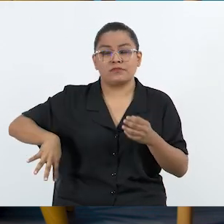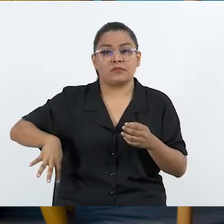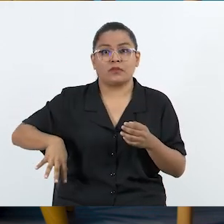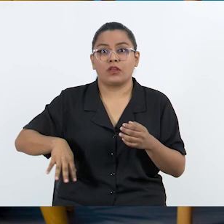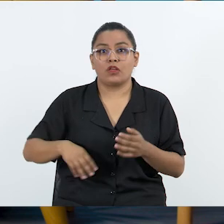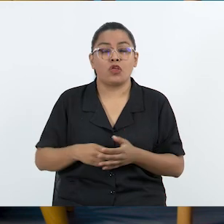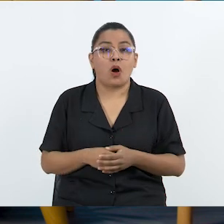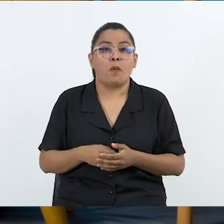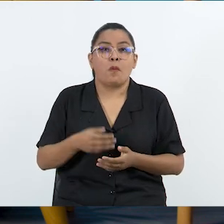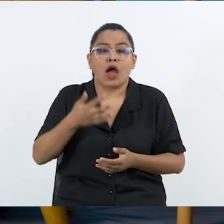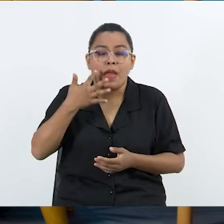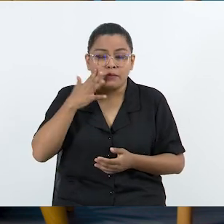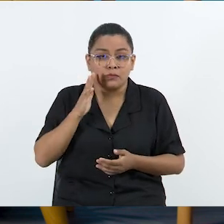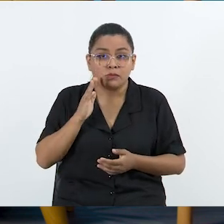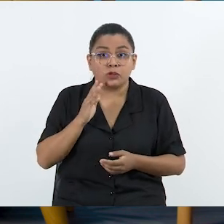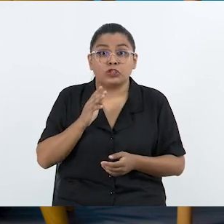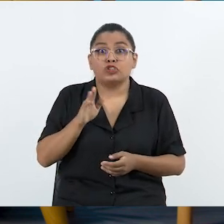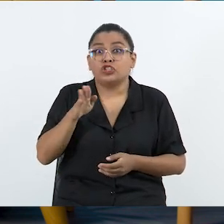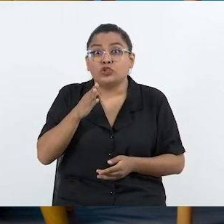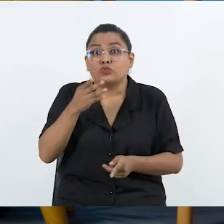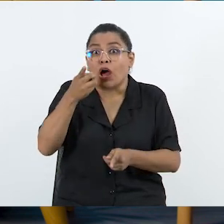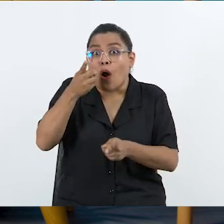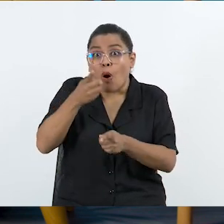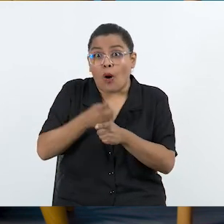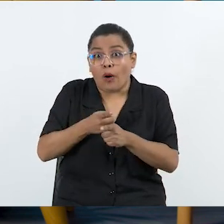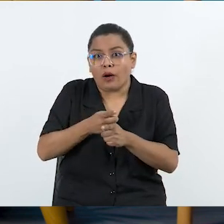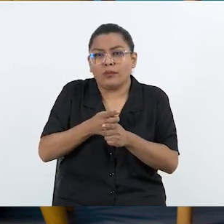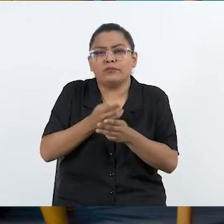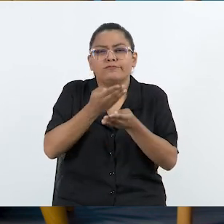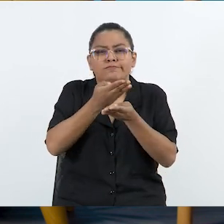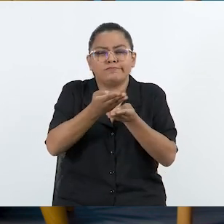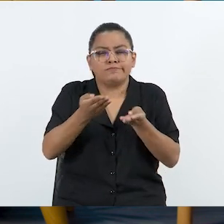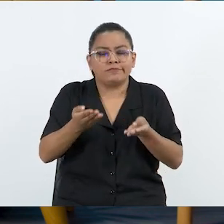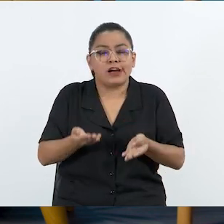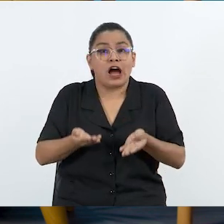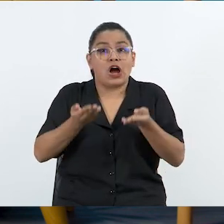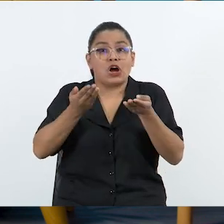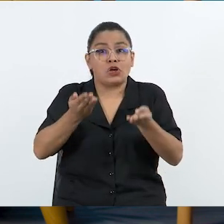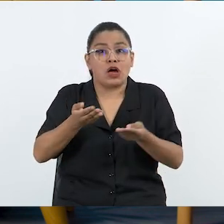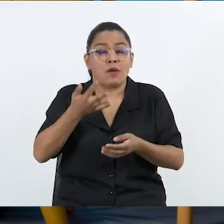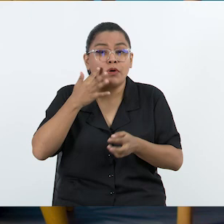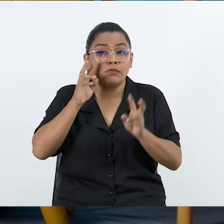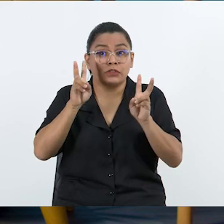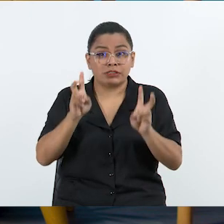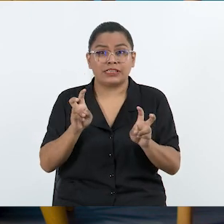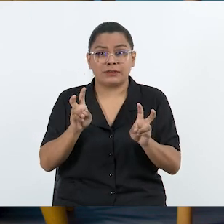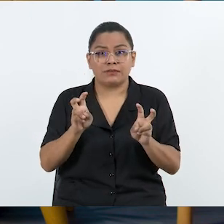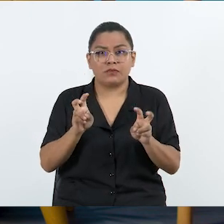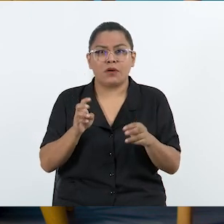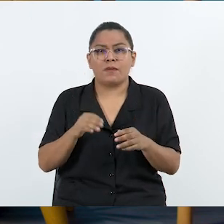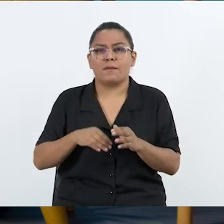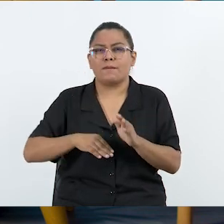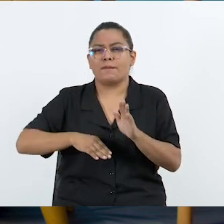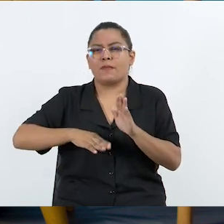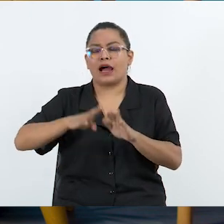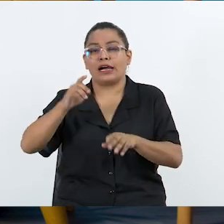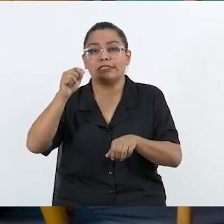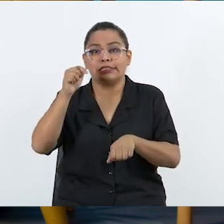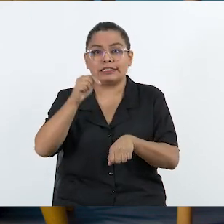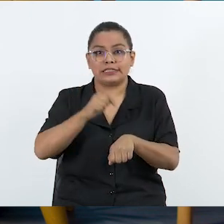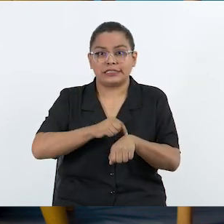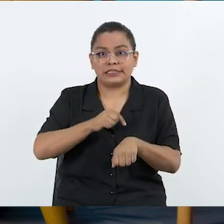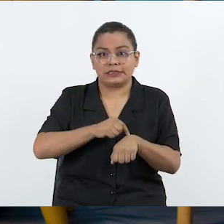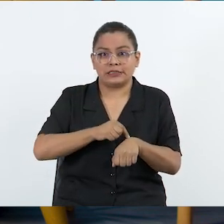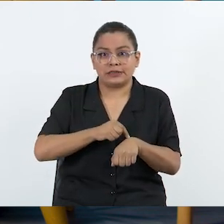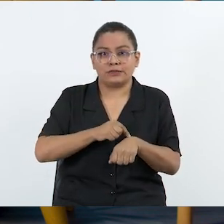sabemos utilizar, este nos va a dar herramientas para saber en qué temática vamos a invertir la mayor cantidad de